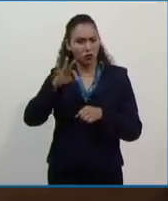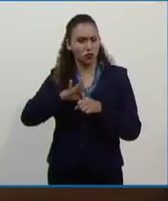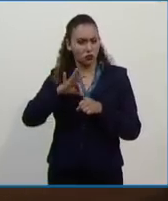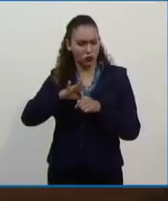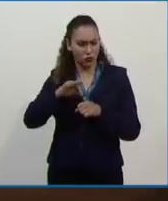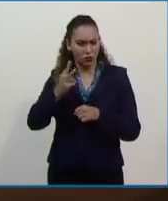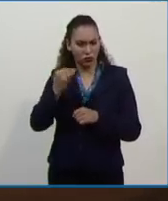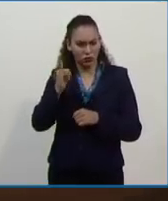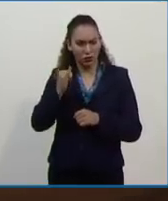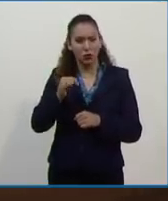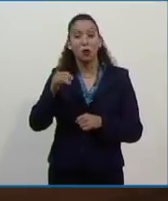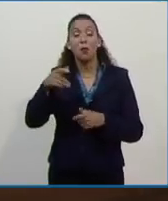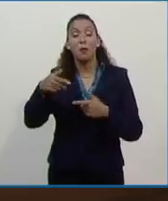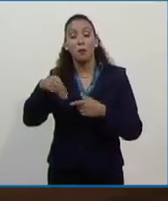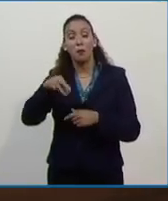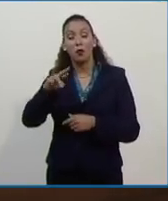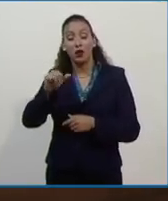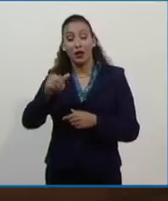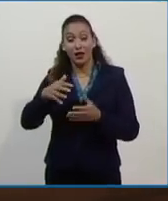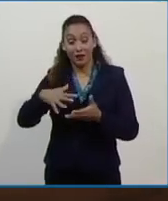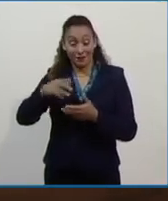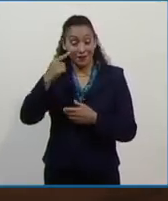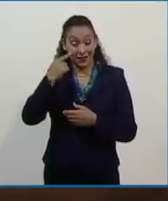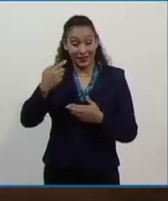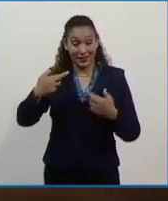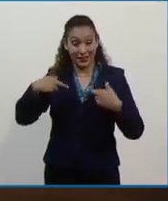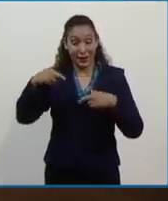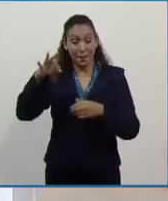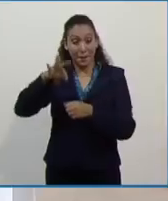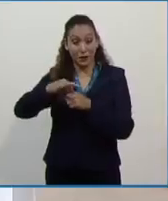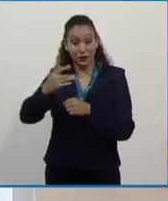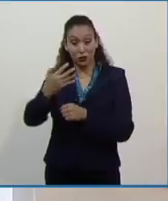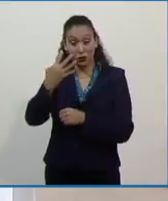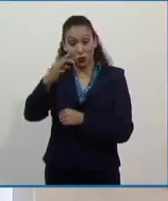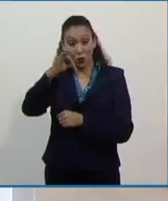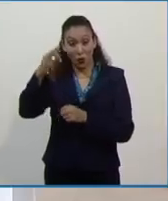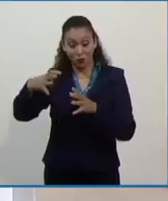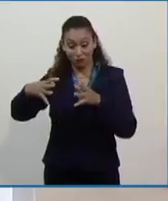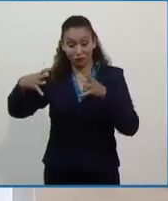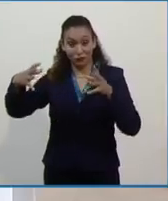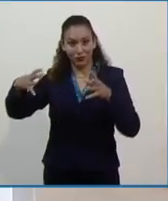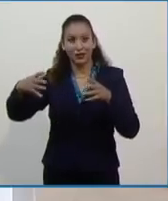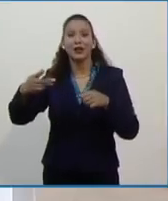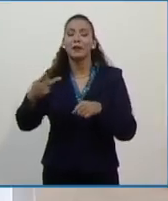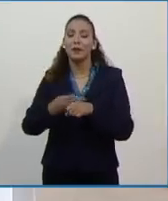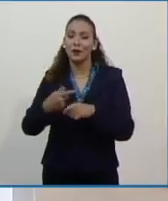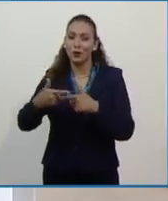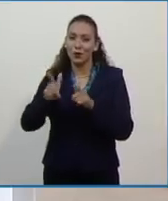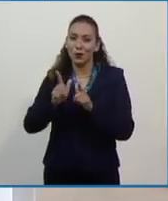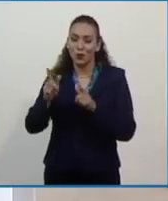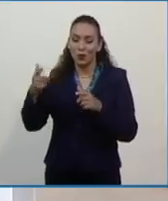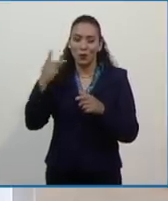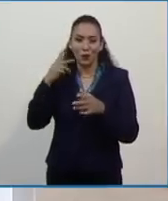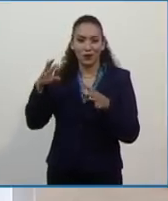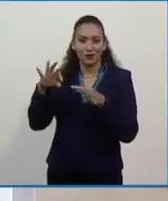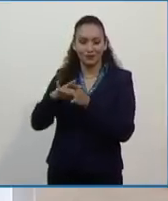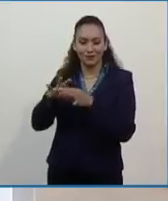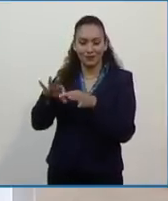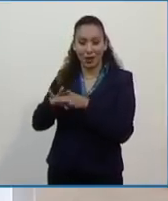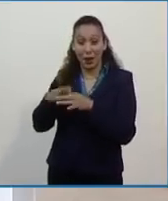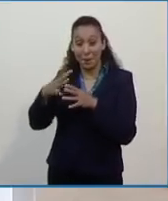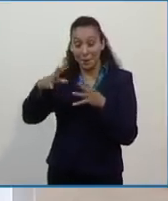aliados alcanzaron el 54% de los votos, alertaron que como coalición pretenden quedarse casi con